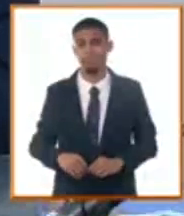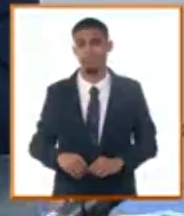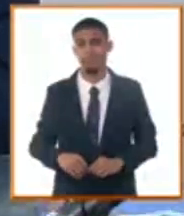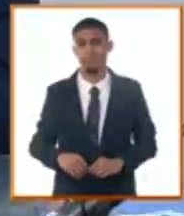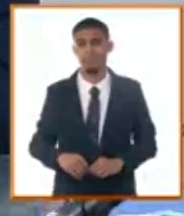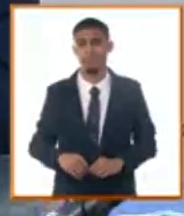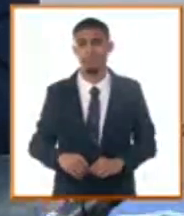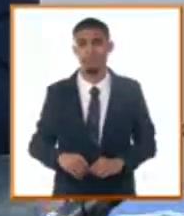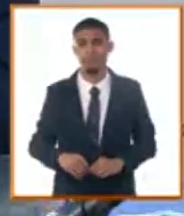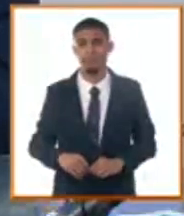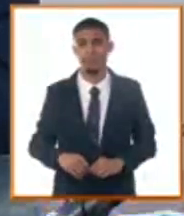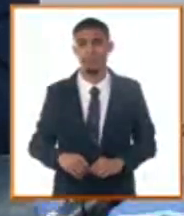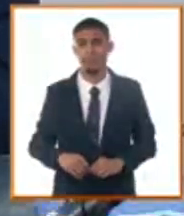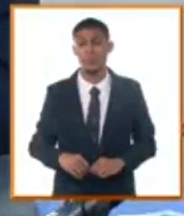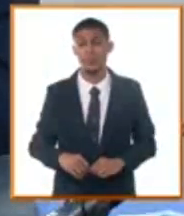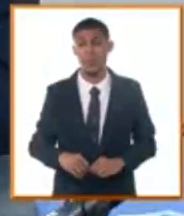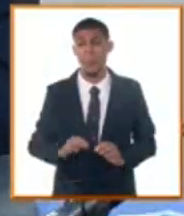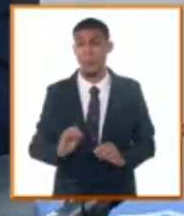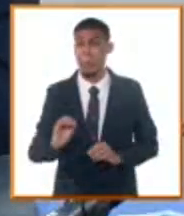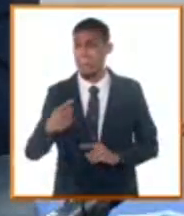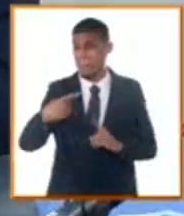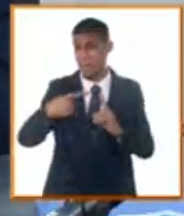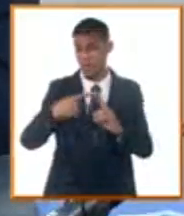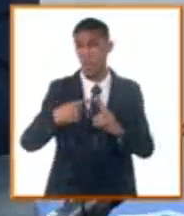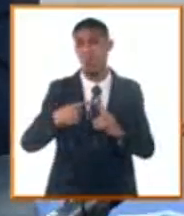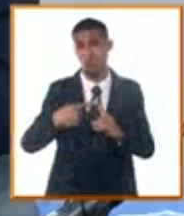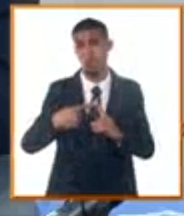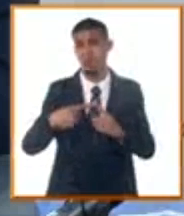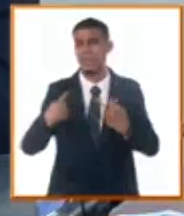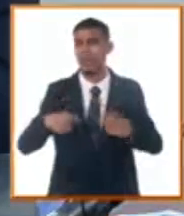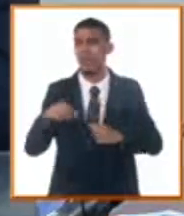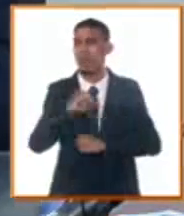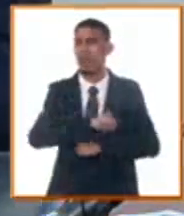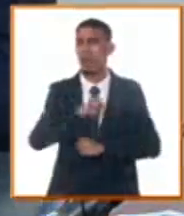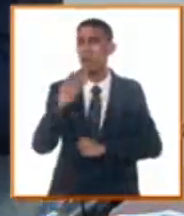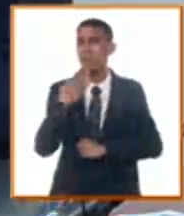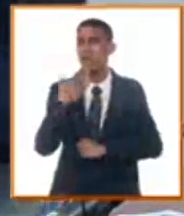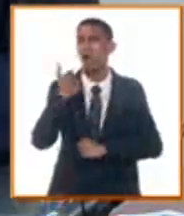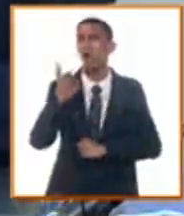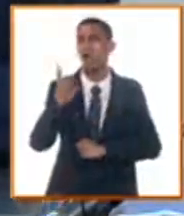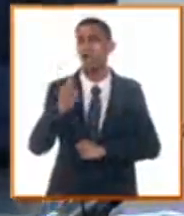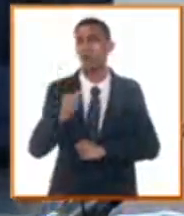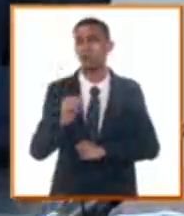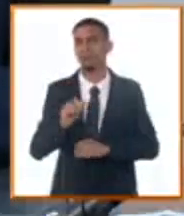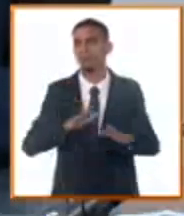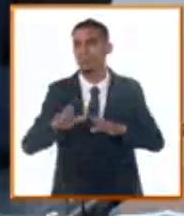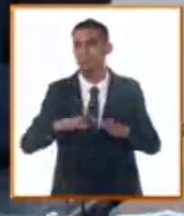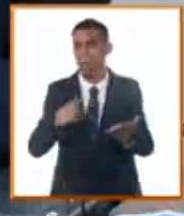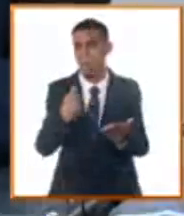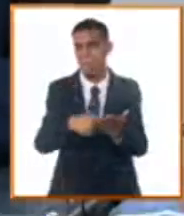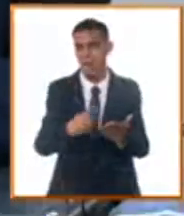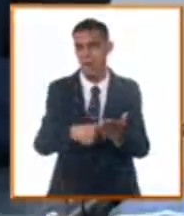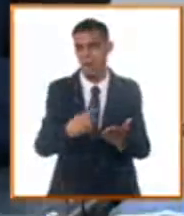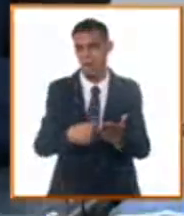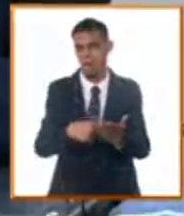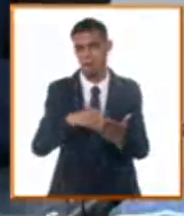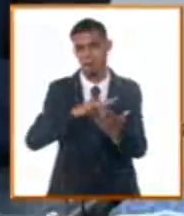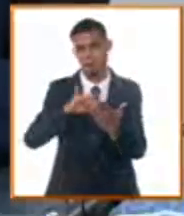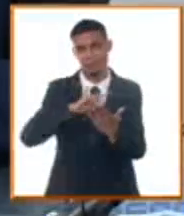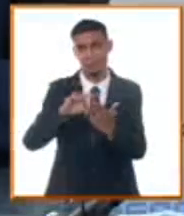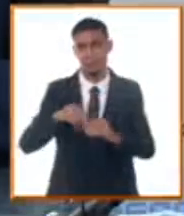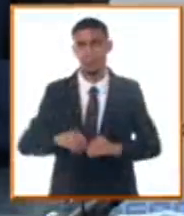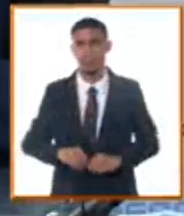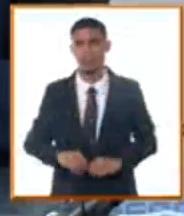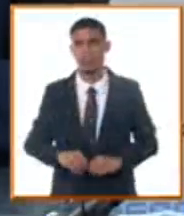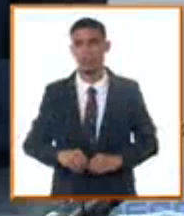Randy, el primero es lograr una mayor habilitación y uso del pago electrónico. O sea, sobre todo a través